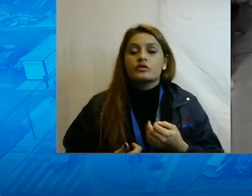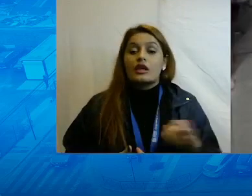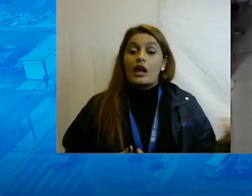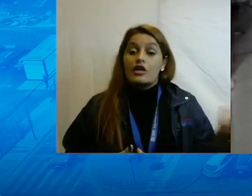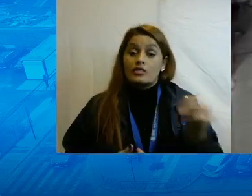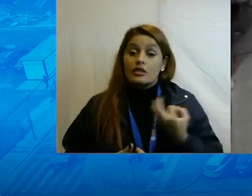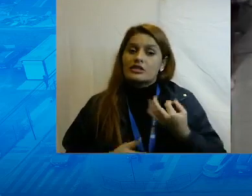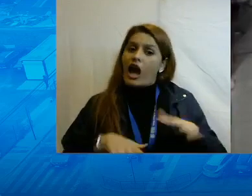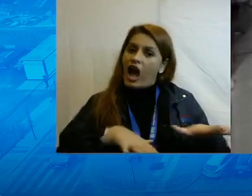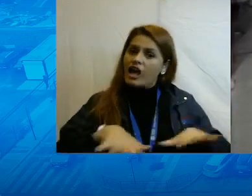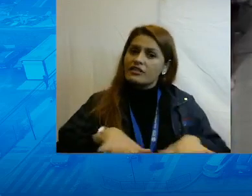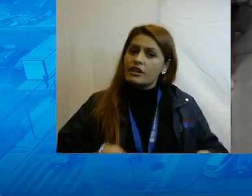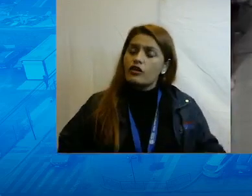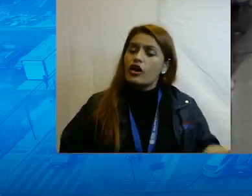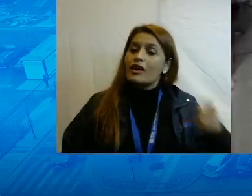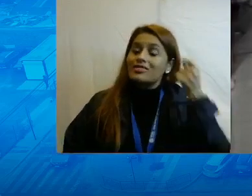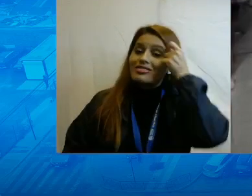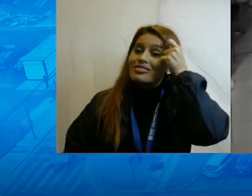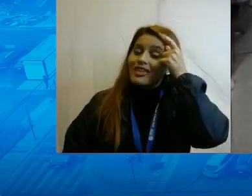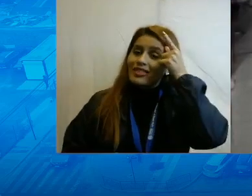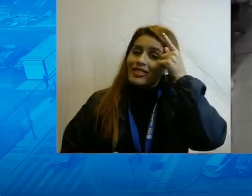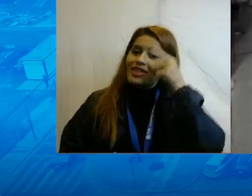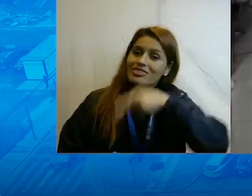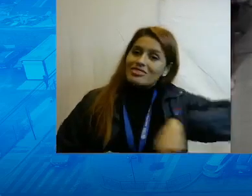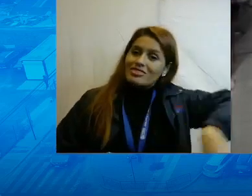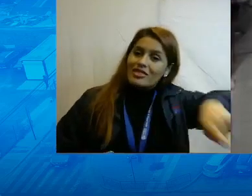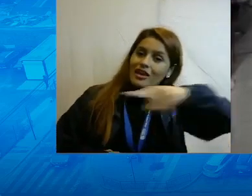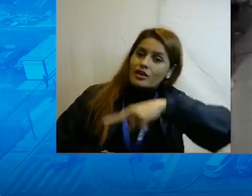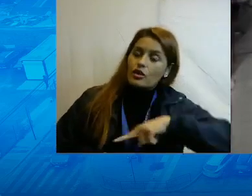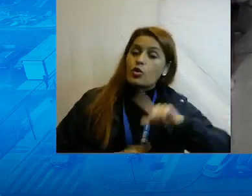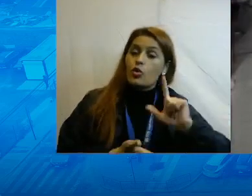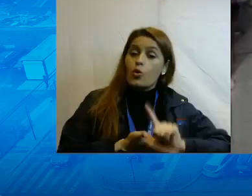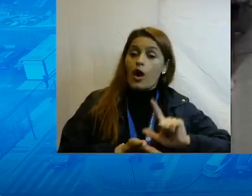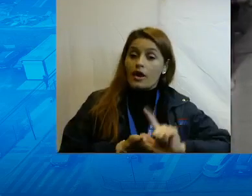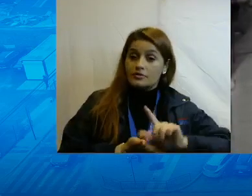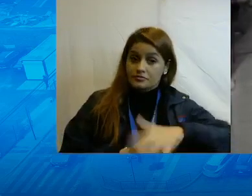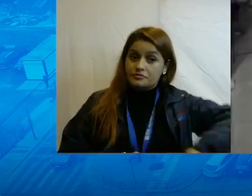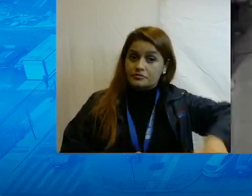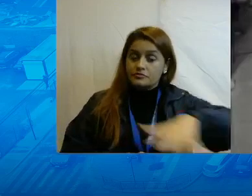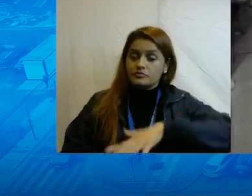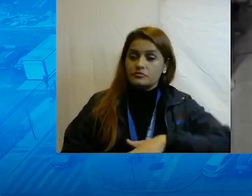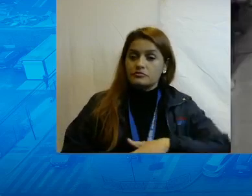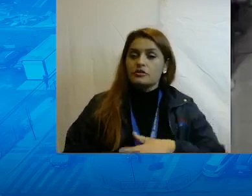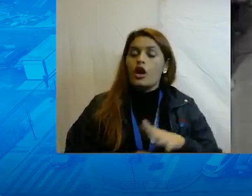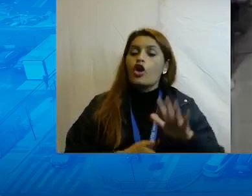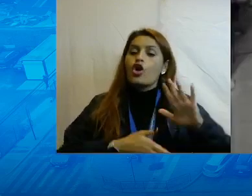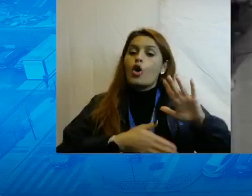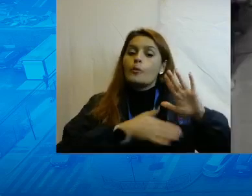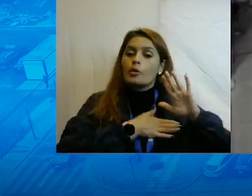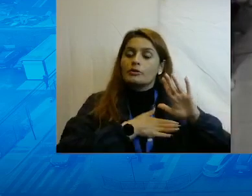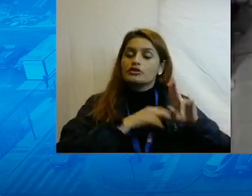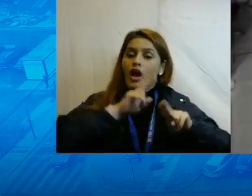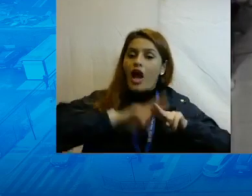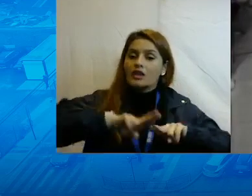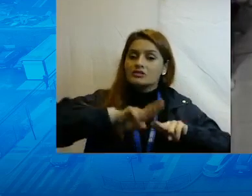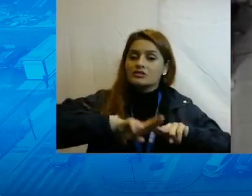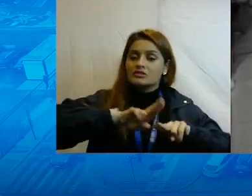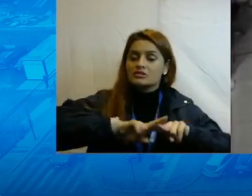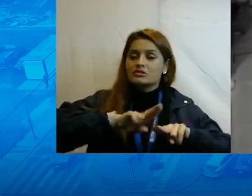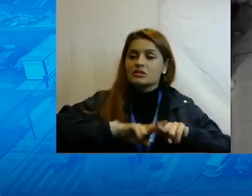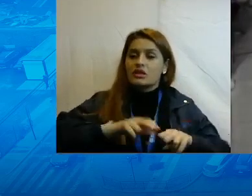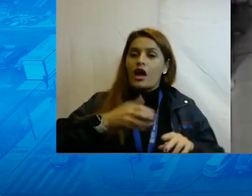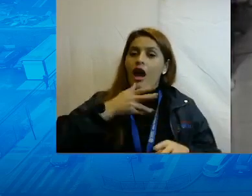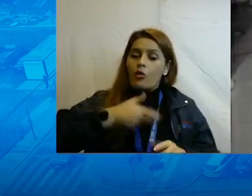activa, pero se entiende que es vecinos y vecinas de la localidad, de este compromiso de poder realizar